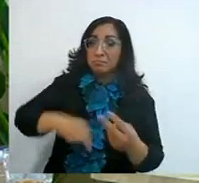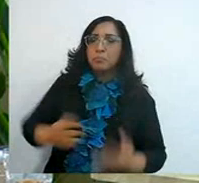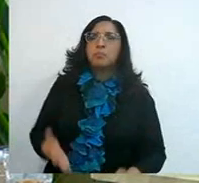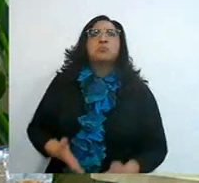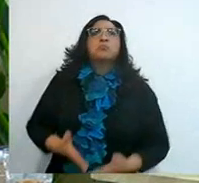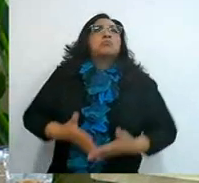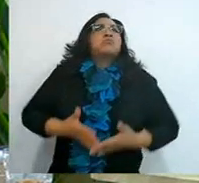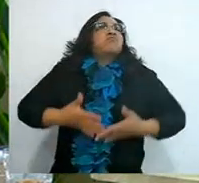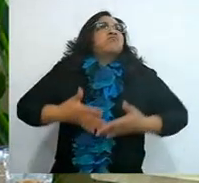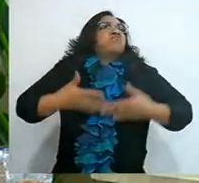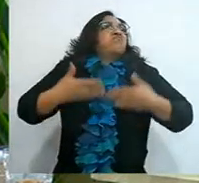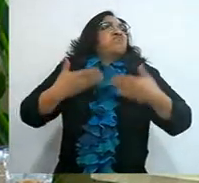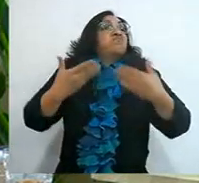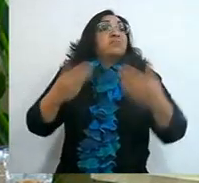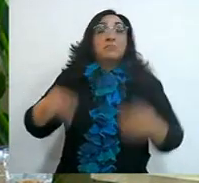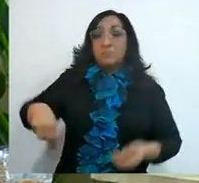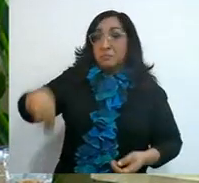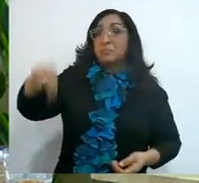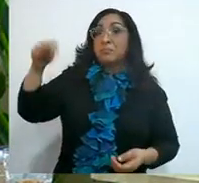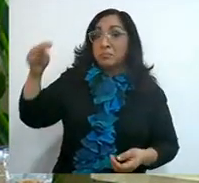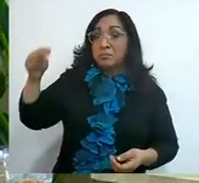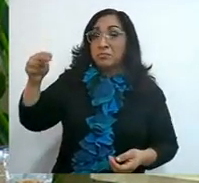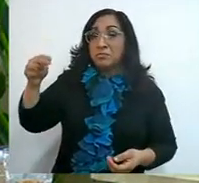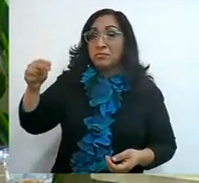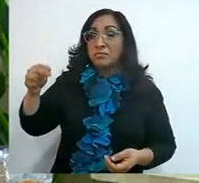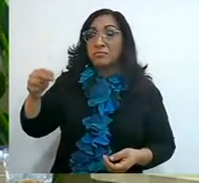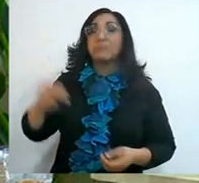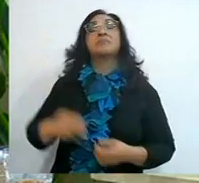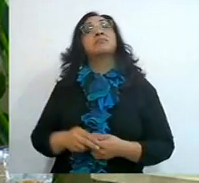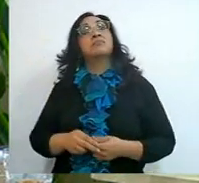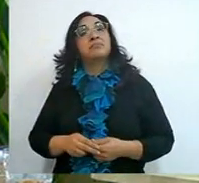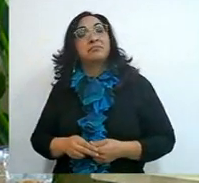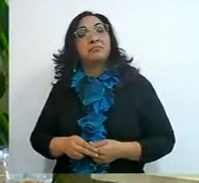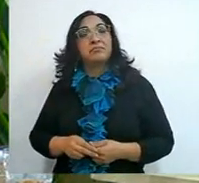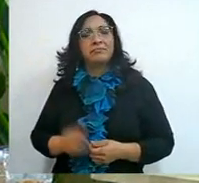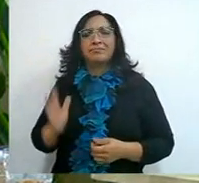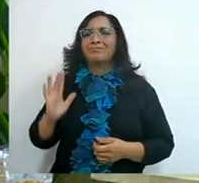de presunción, de ser regiomontana,